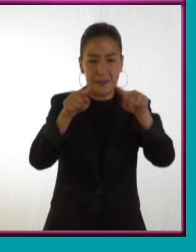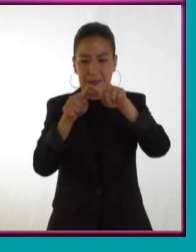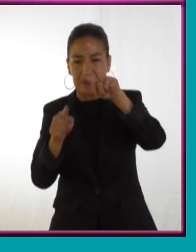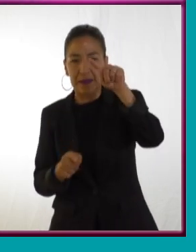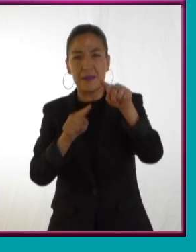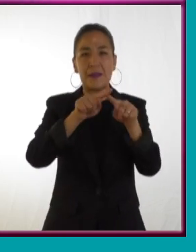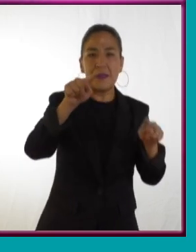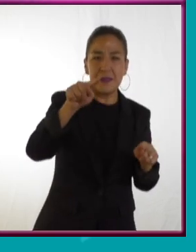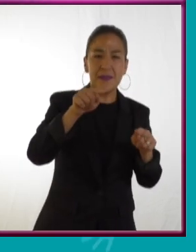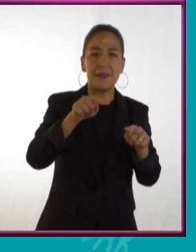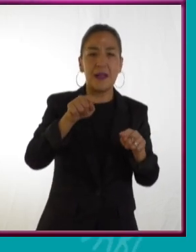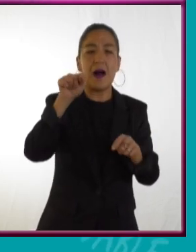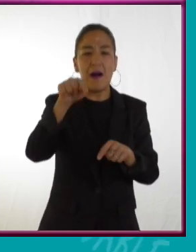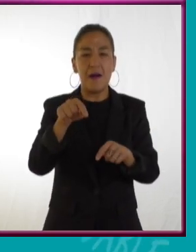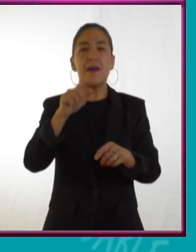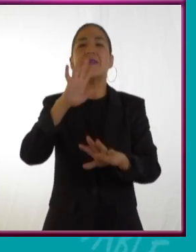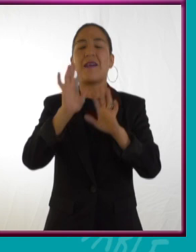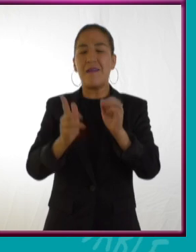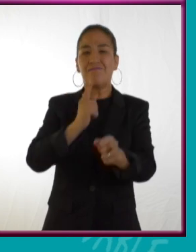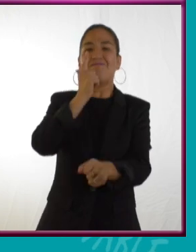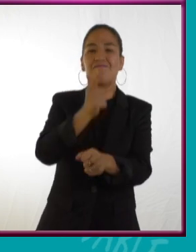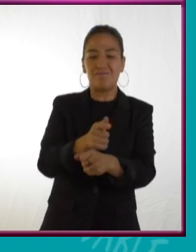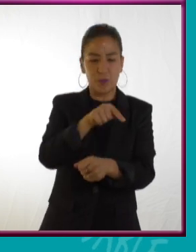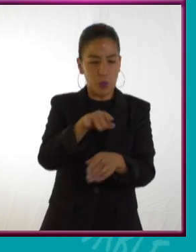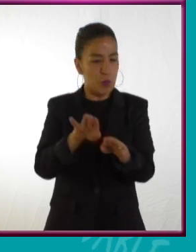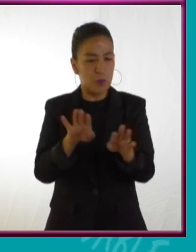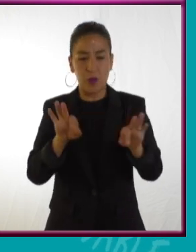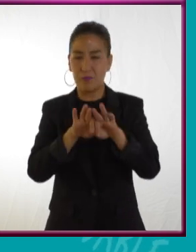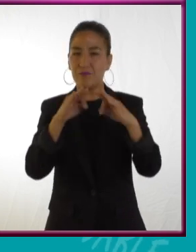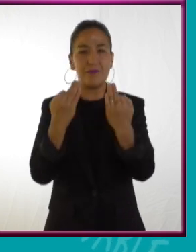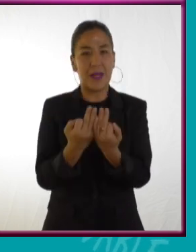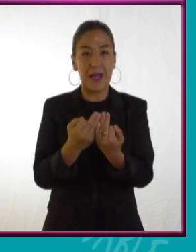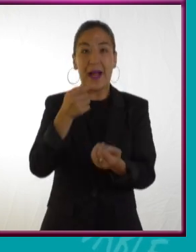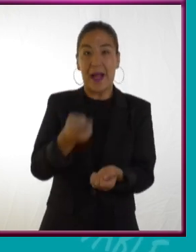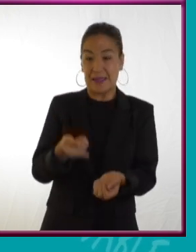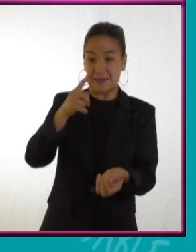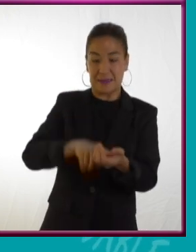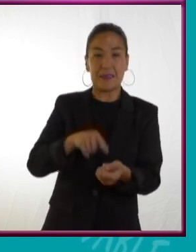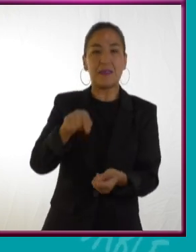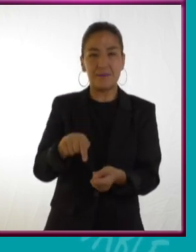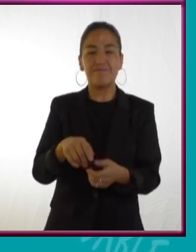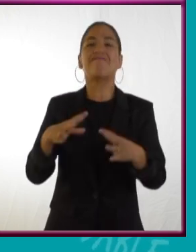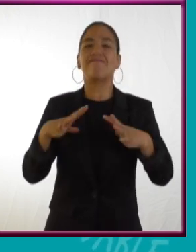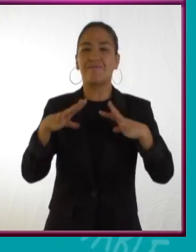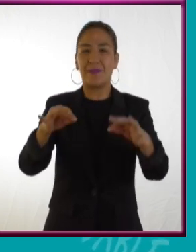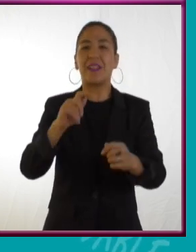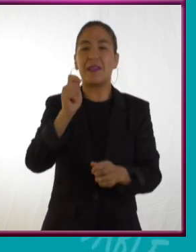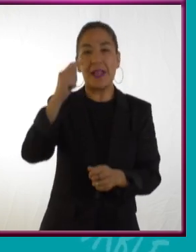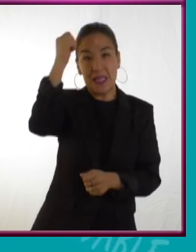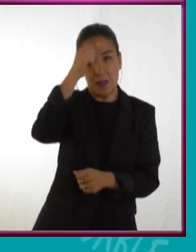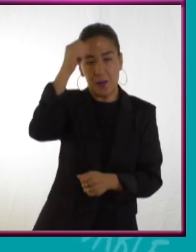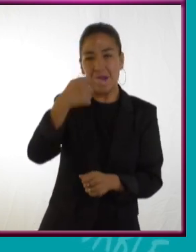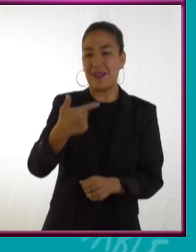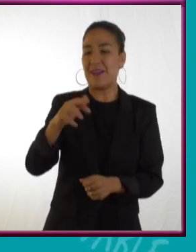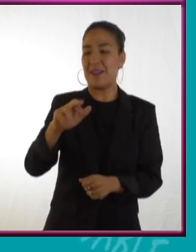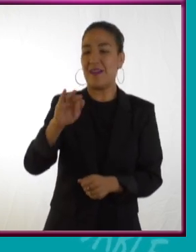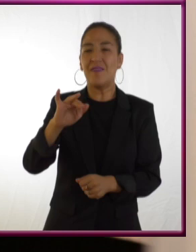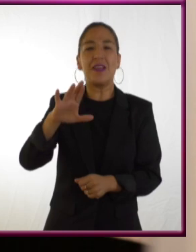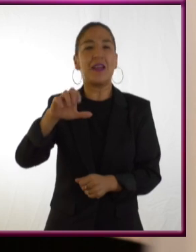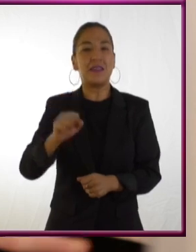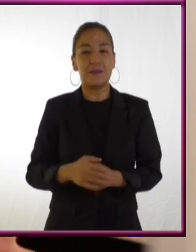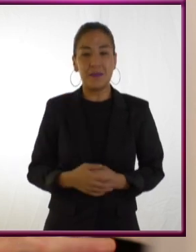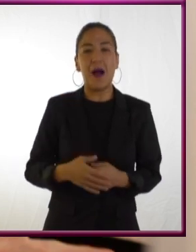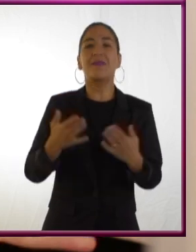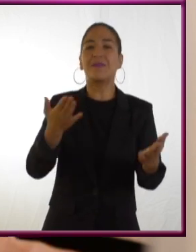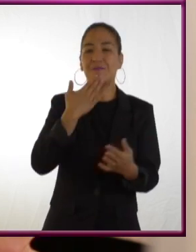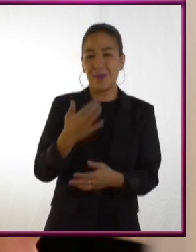unían estos puntos, y empezó a determinar relaciones entre estos puntos. A raíz de este trabajo es que surge justamente lo que es la teoría de gráficas.